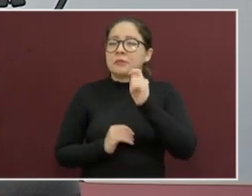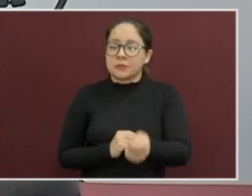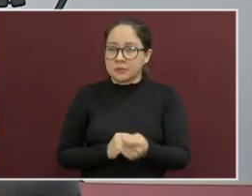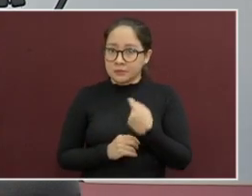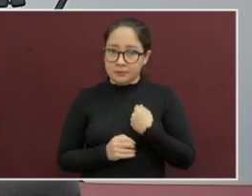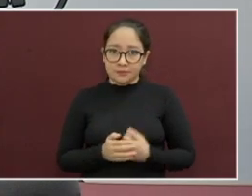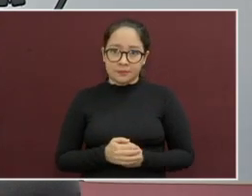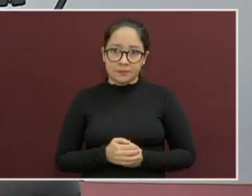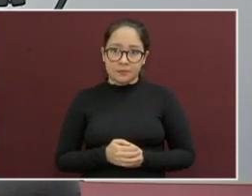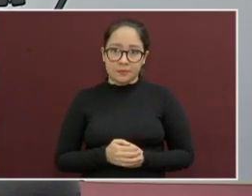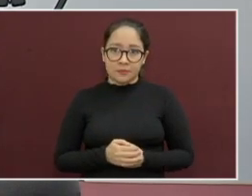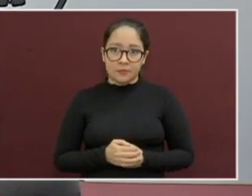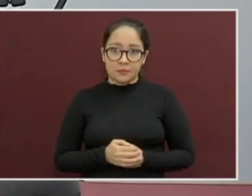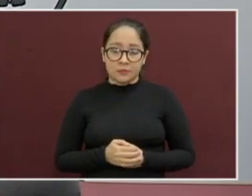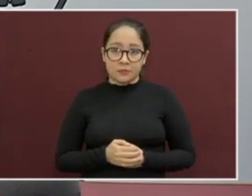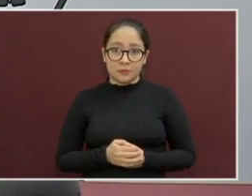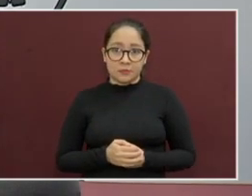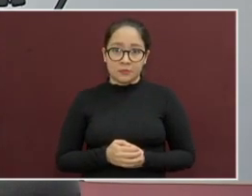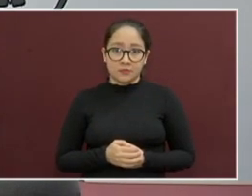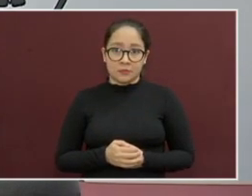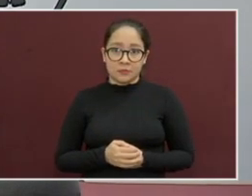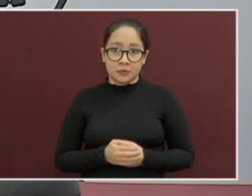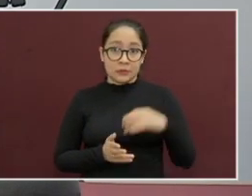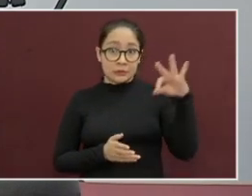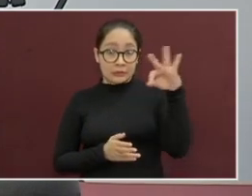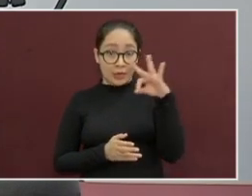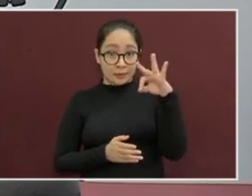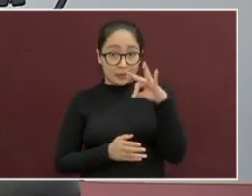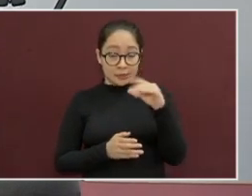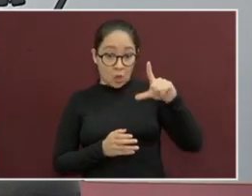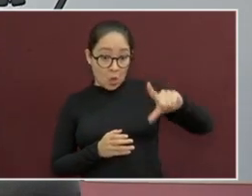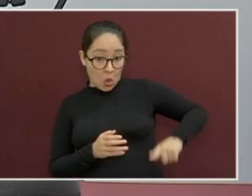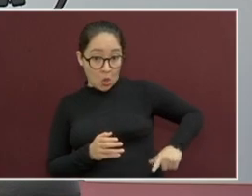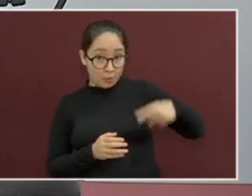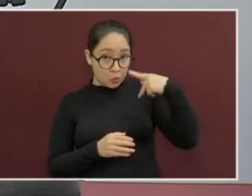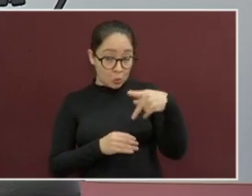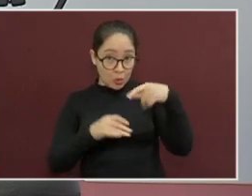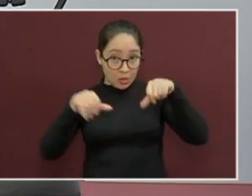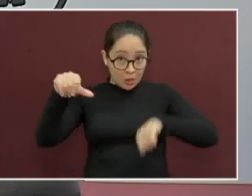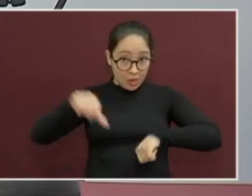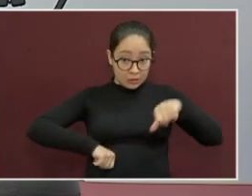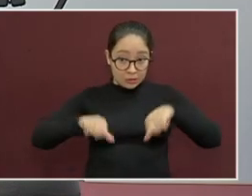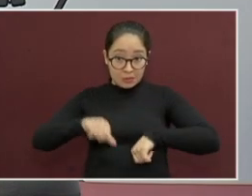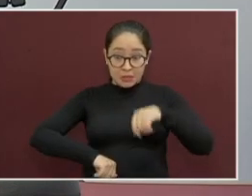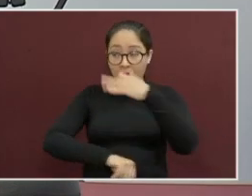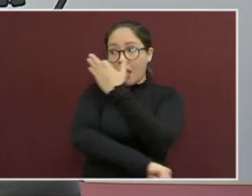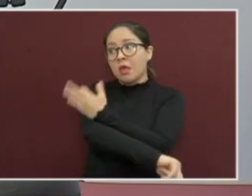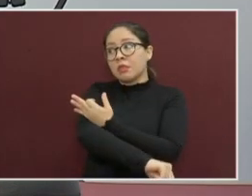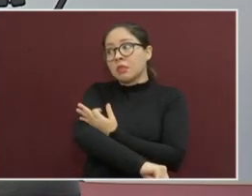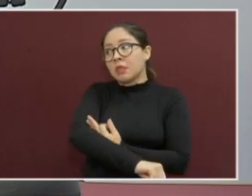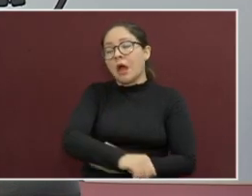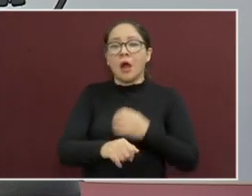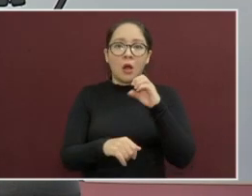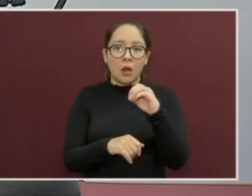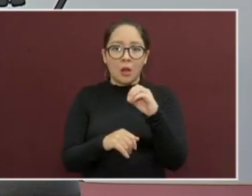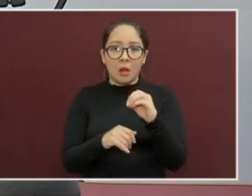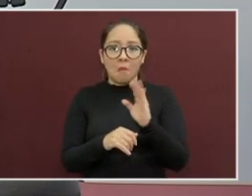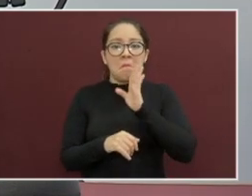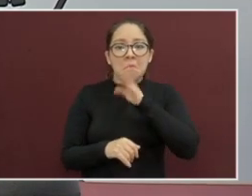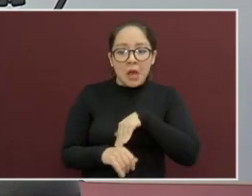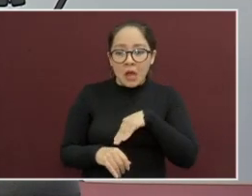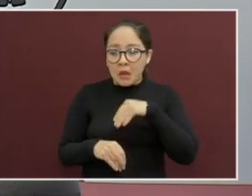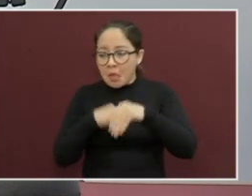ninguna manera son tardías o mal planeadas todas llevan un sentido correcto desde luego